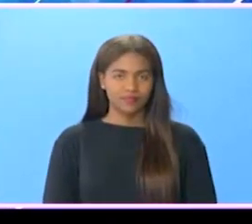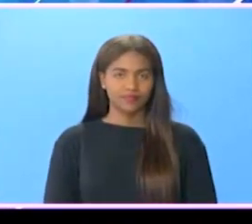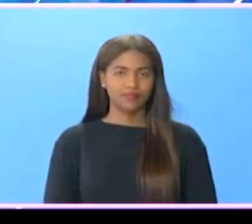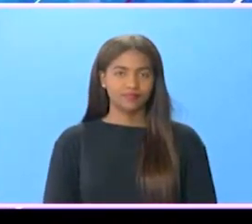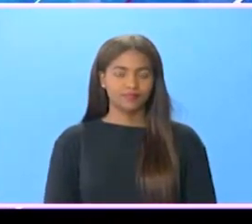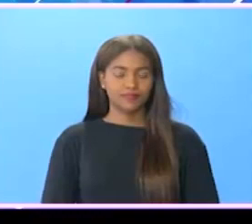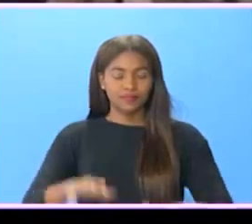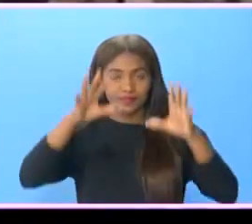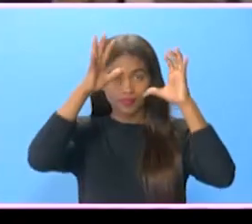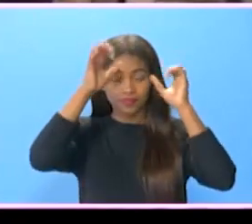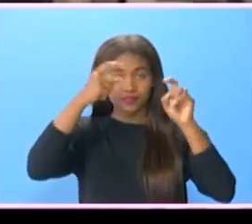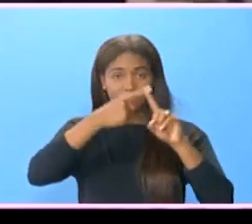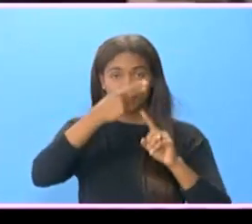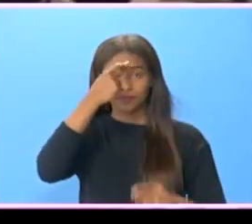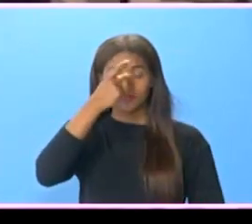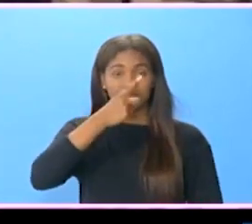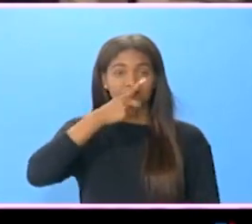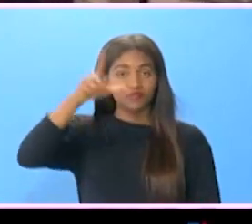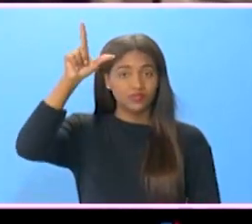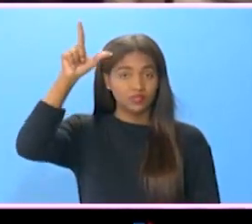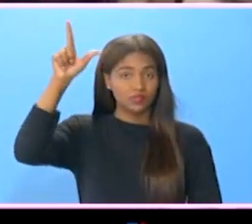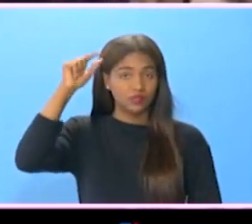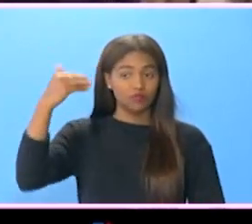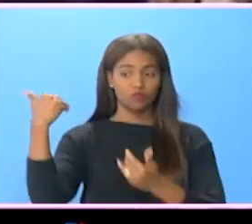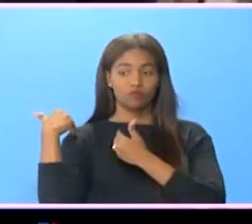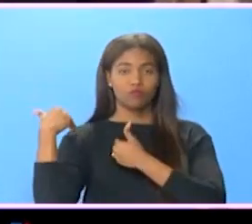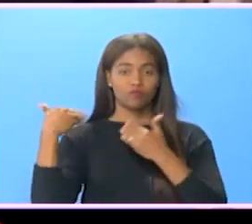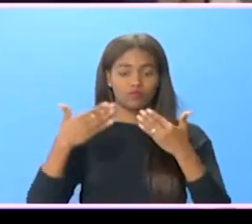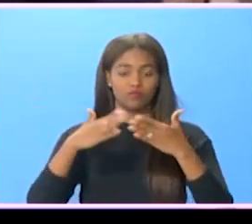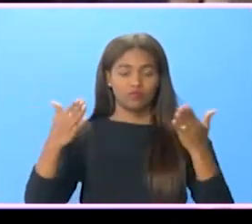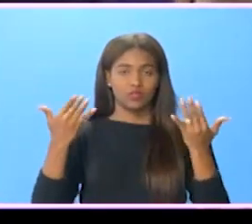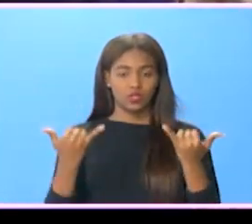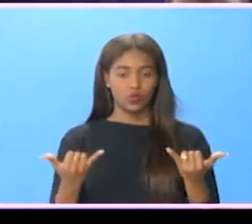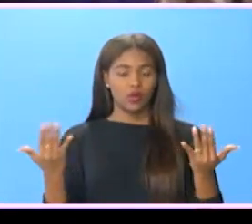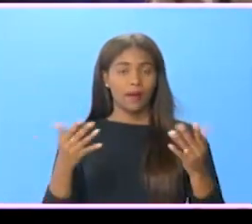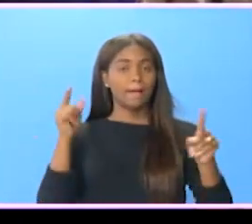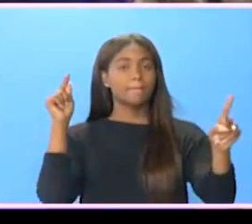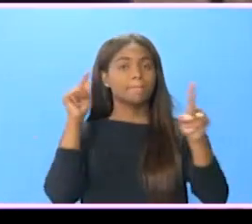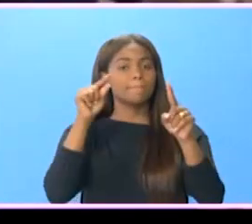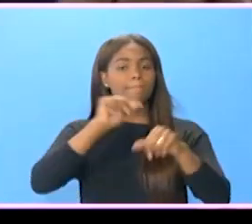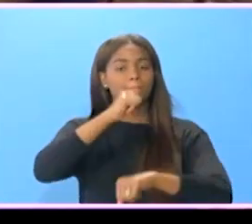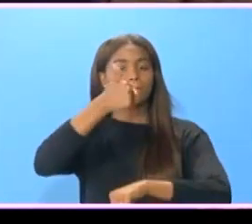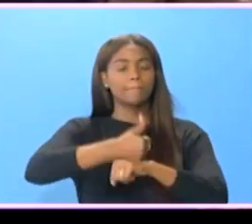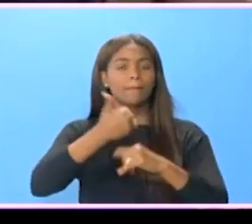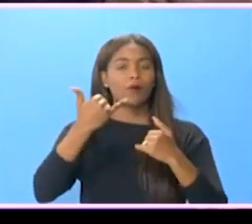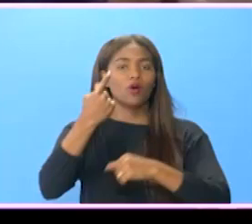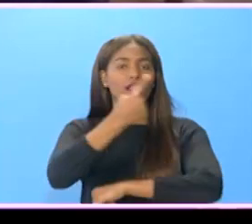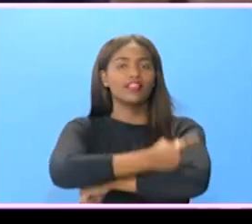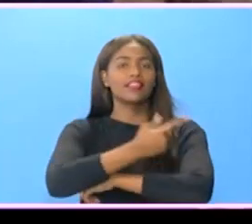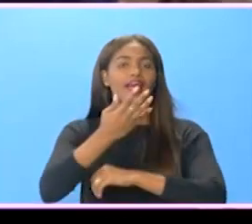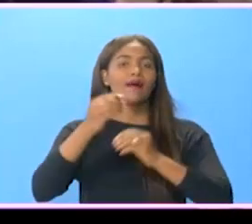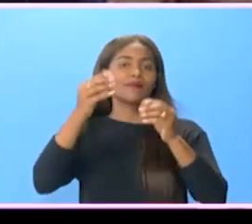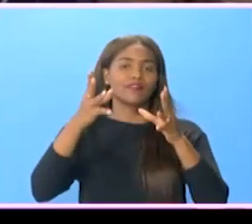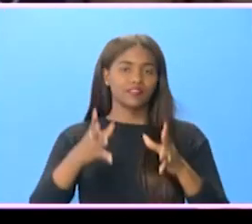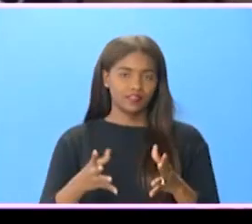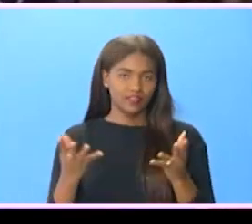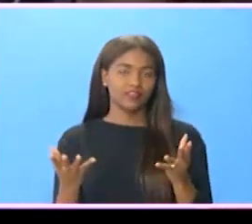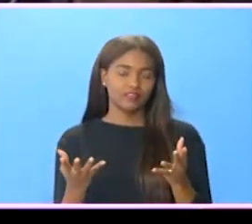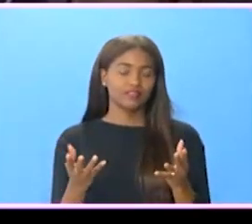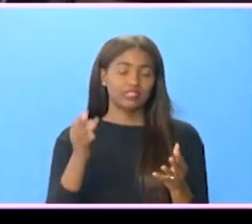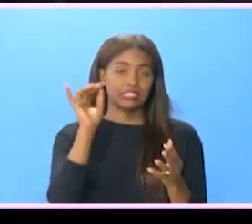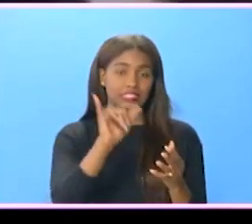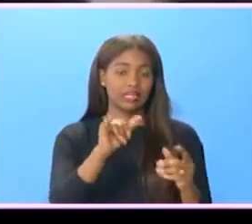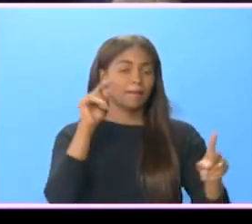el presidente de la República, Luis Abinader, encabezó esta actividad a propósito de que se celebra en el día de hoy el Día del Maestro, a fin